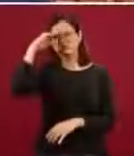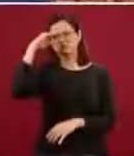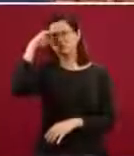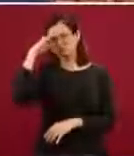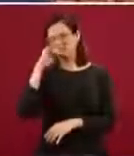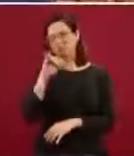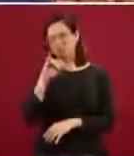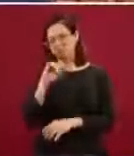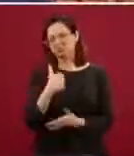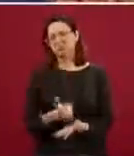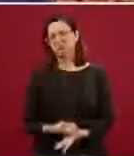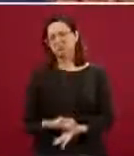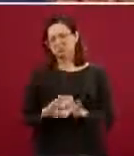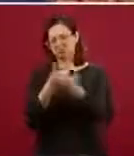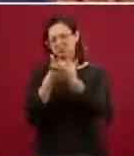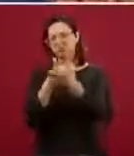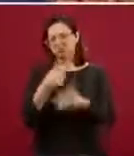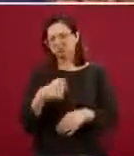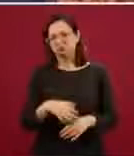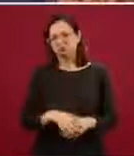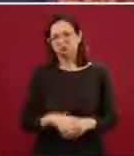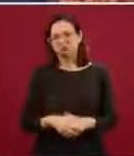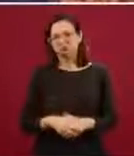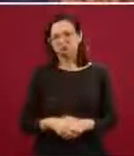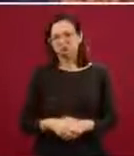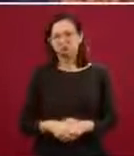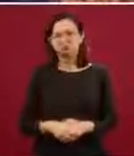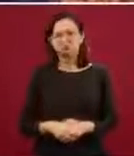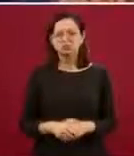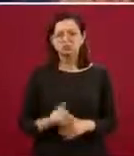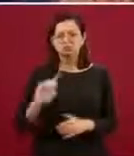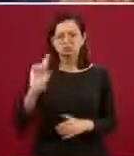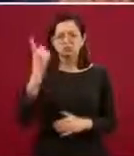en que se deprecie el dólar. Sí, de acuerdo.